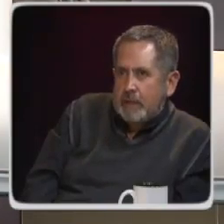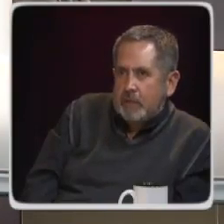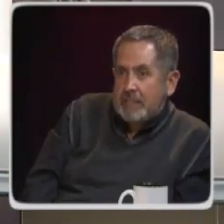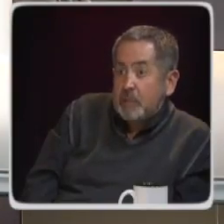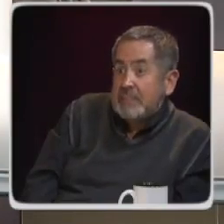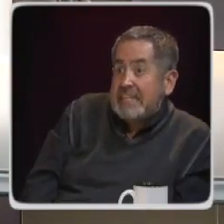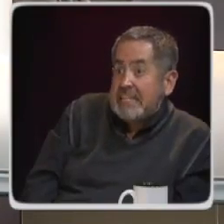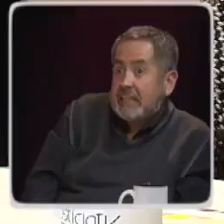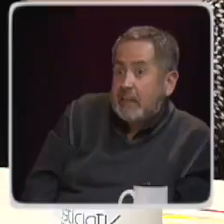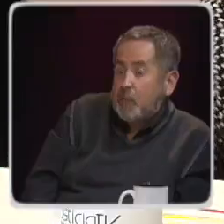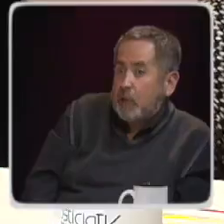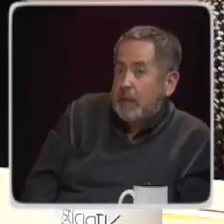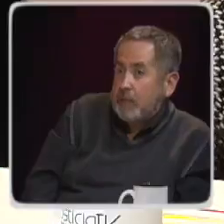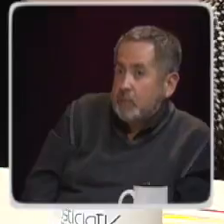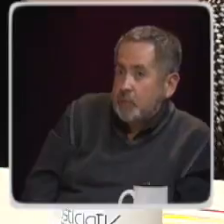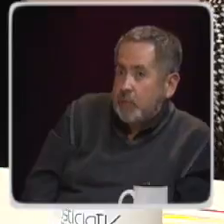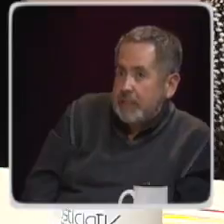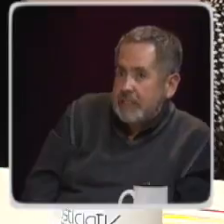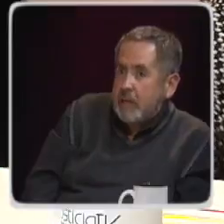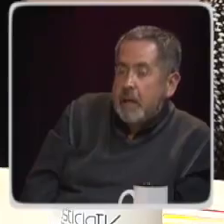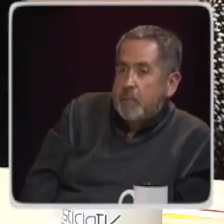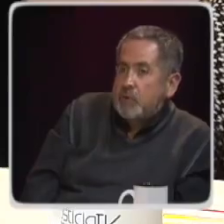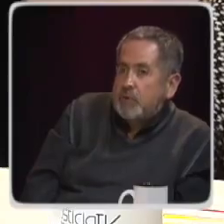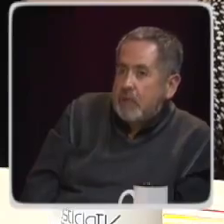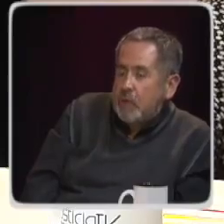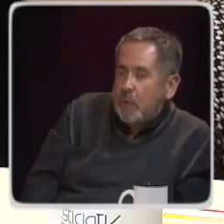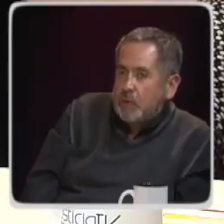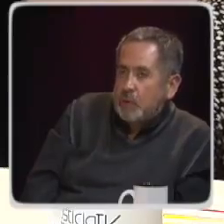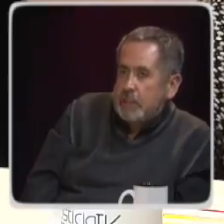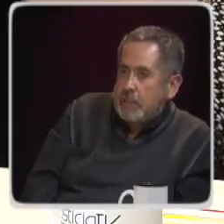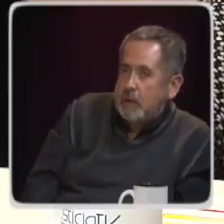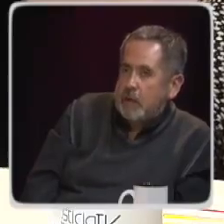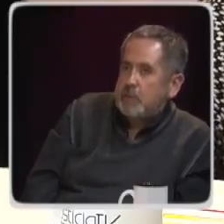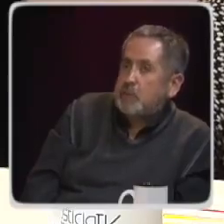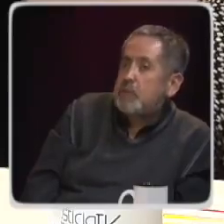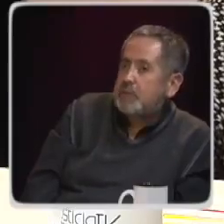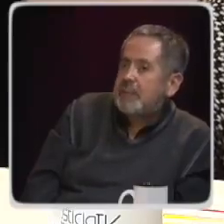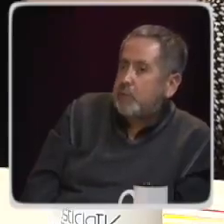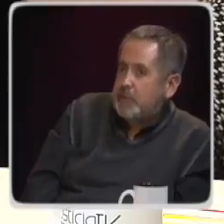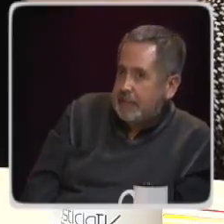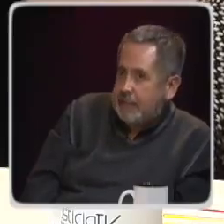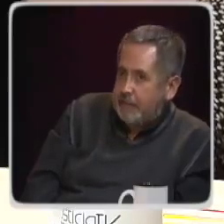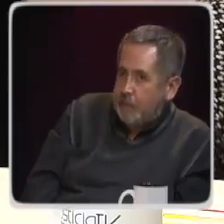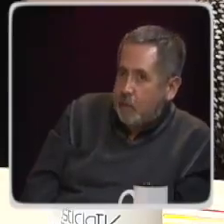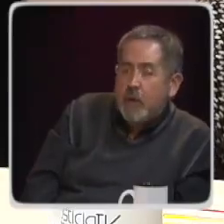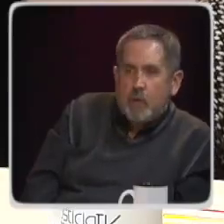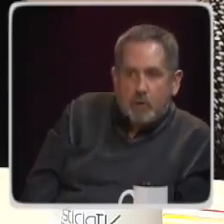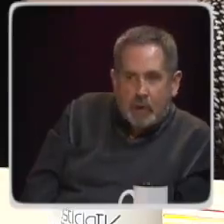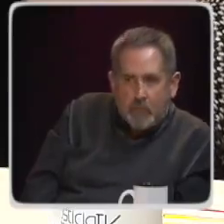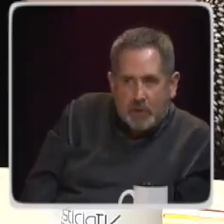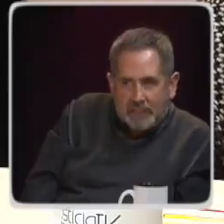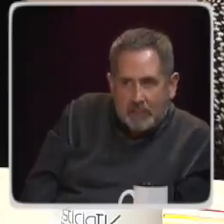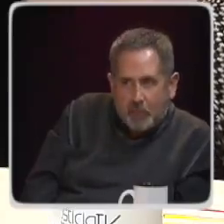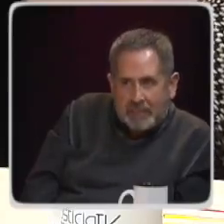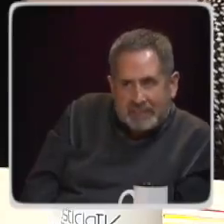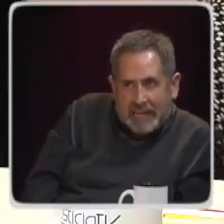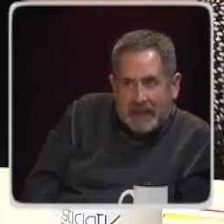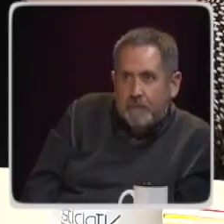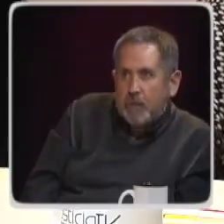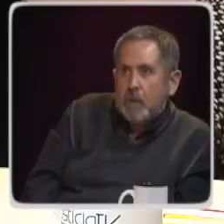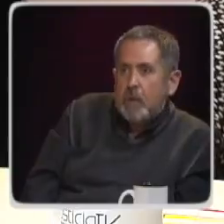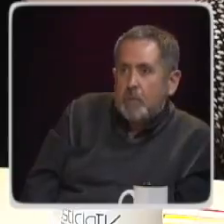barril de petróleo, pues nos permita tener estos bloques de dinero para estas necesidades. Vamos a hacer una nueva pausa